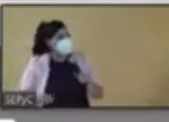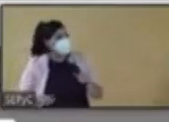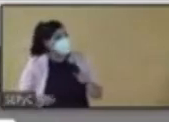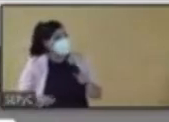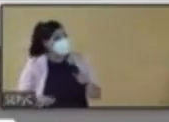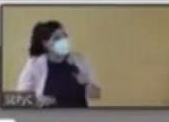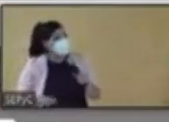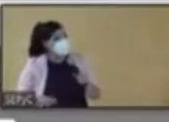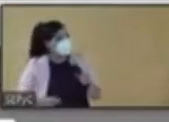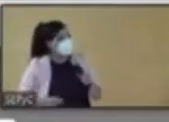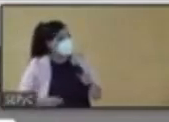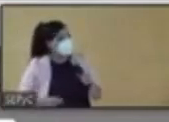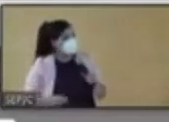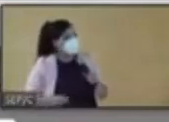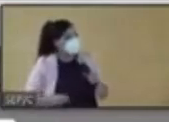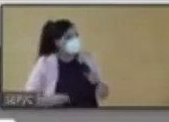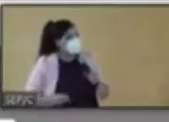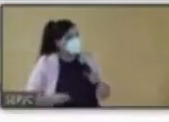que necesitemos hacerlo.